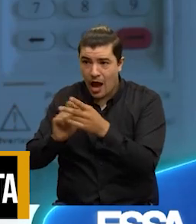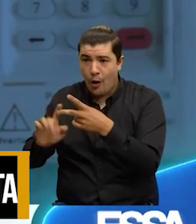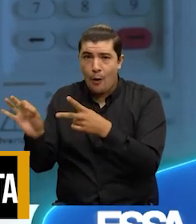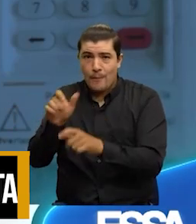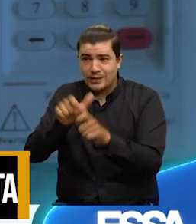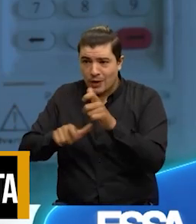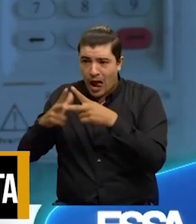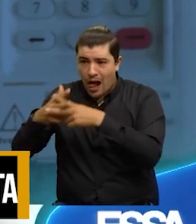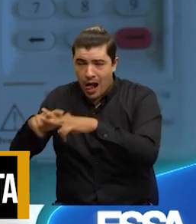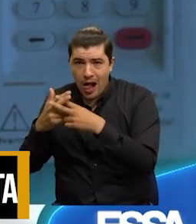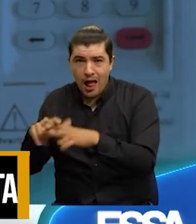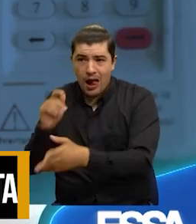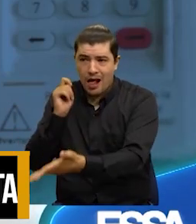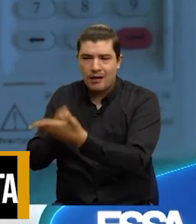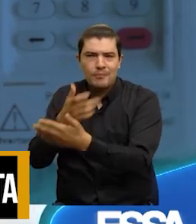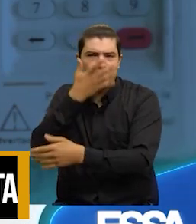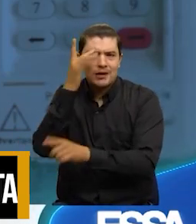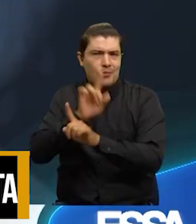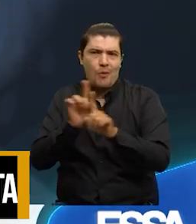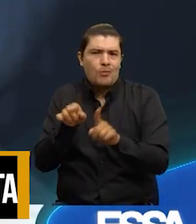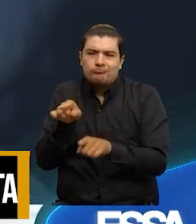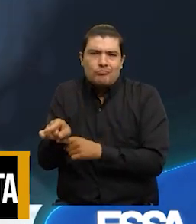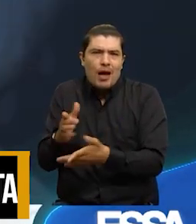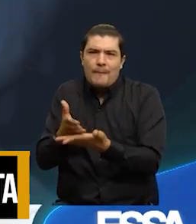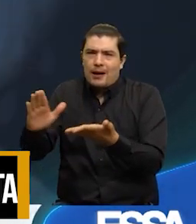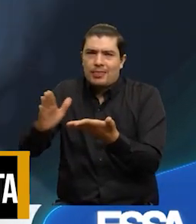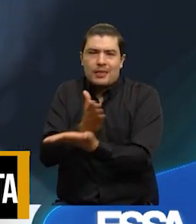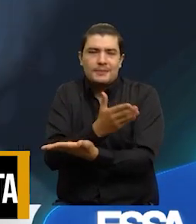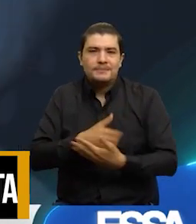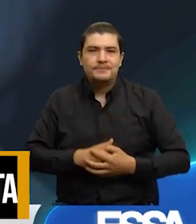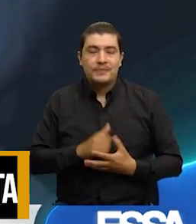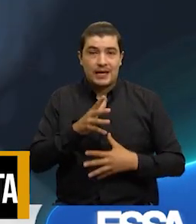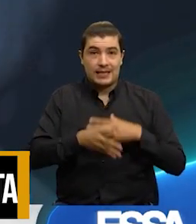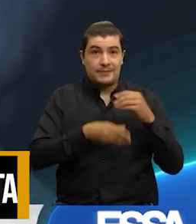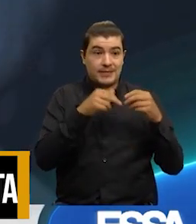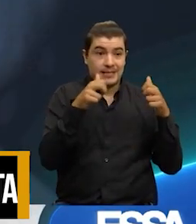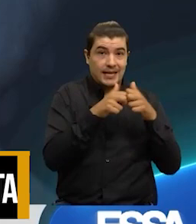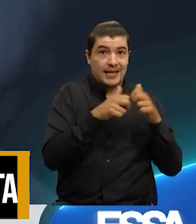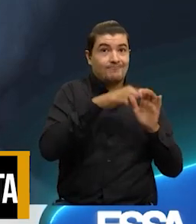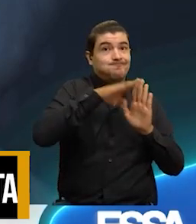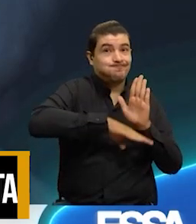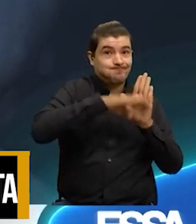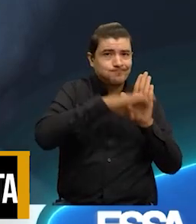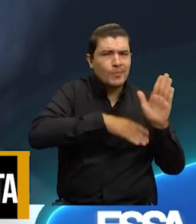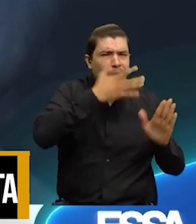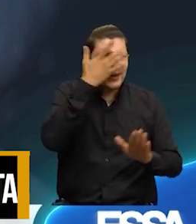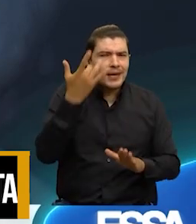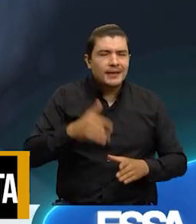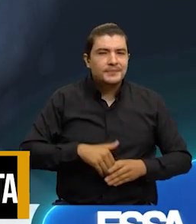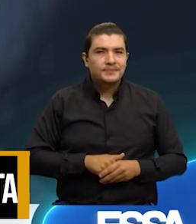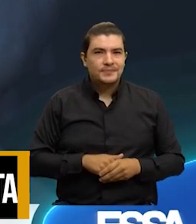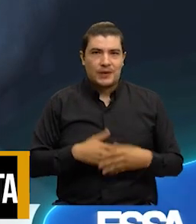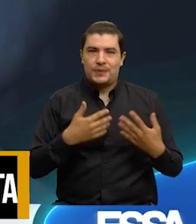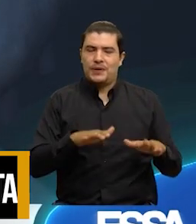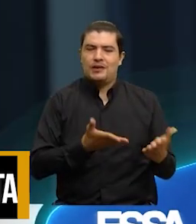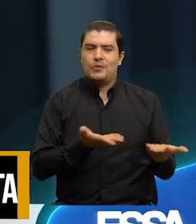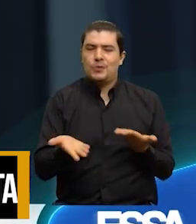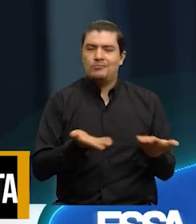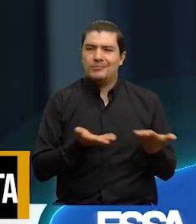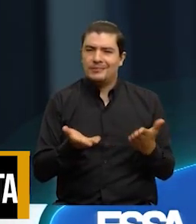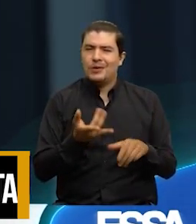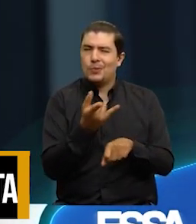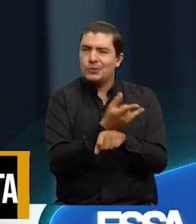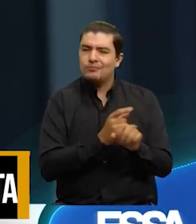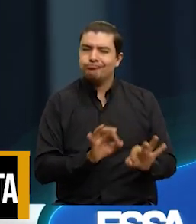para el usuario por ser un comodato. Disminución del consumo de energía porque se hace uso eficiente del servicio.